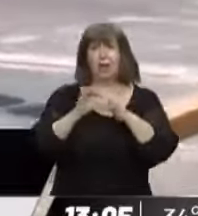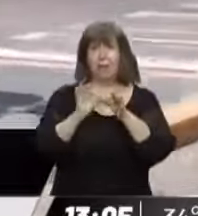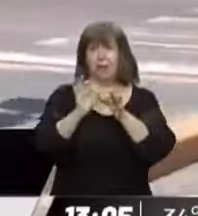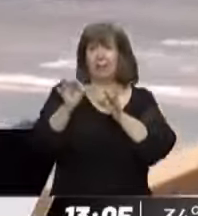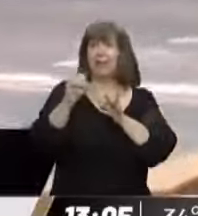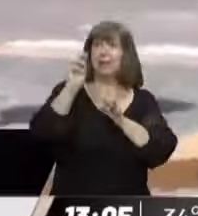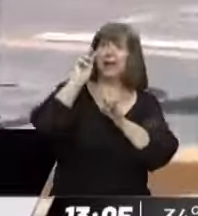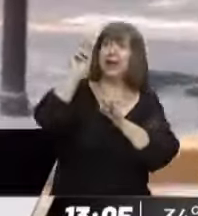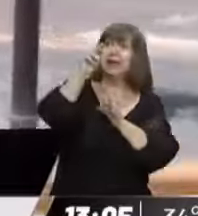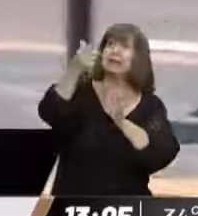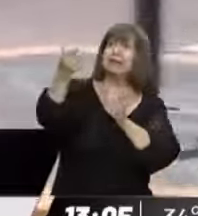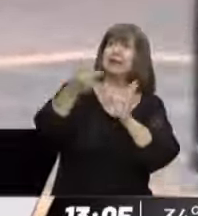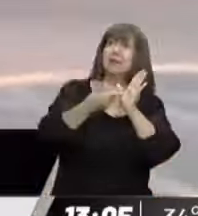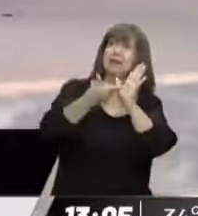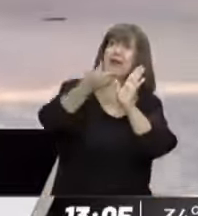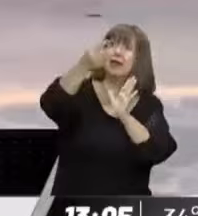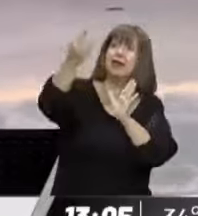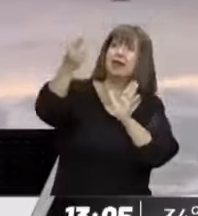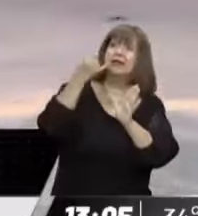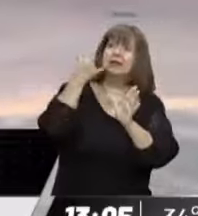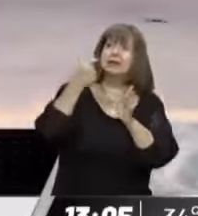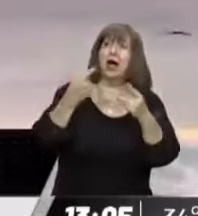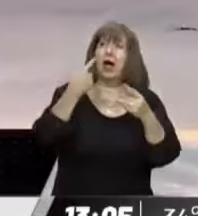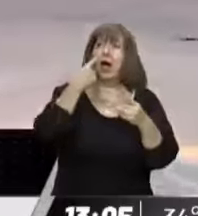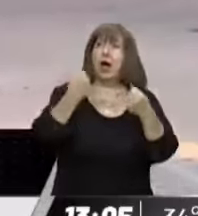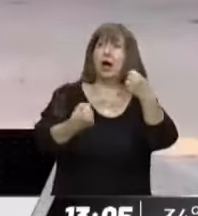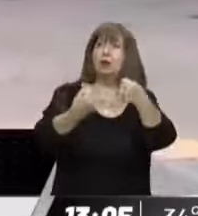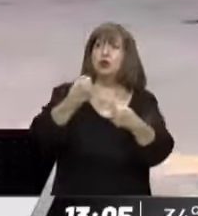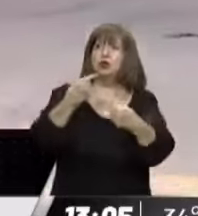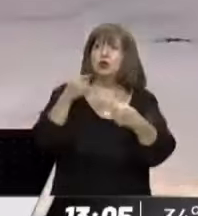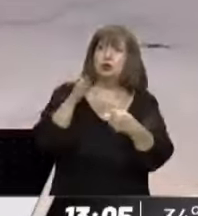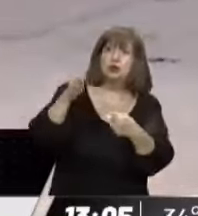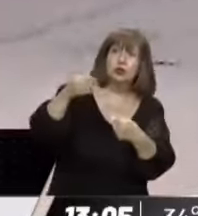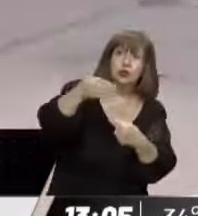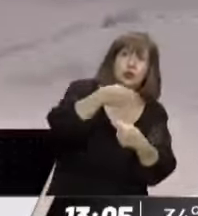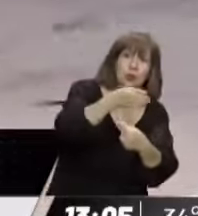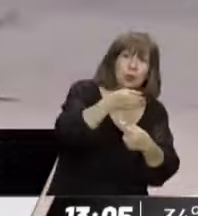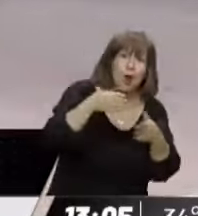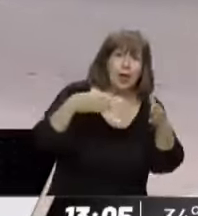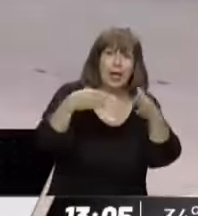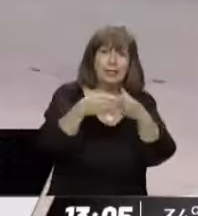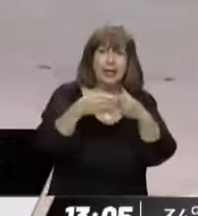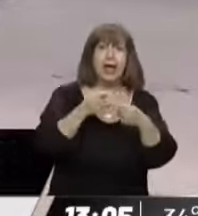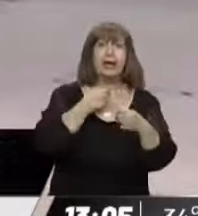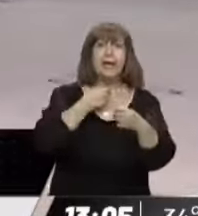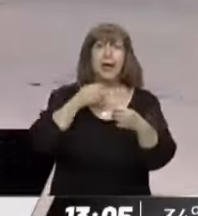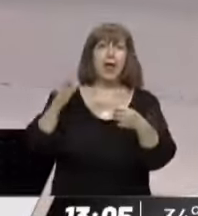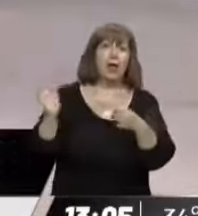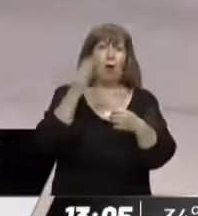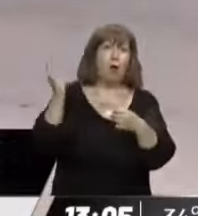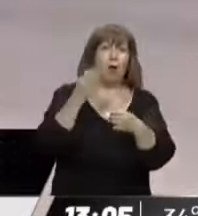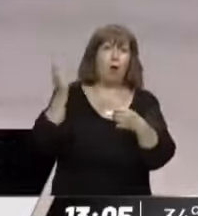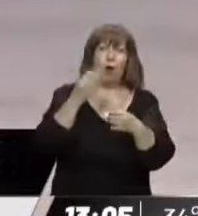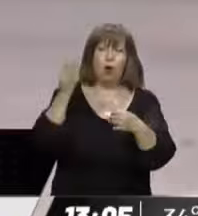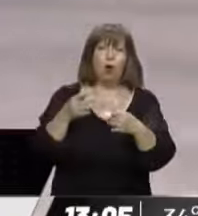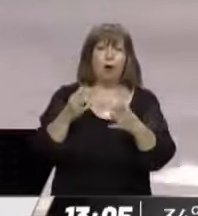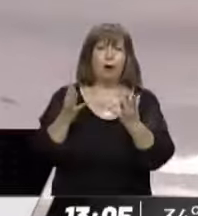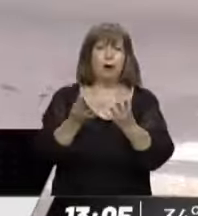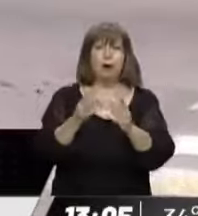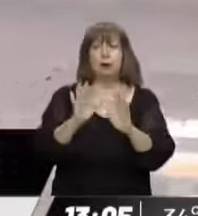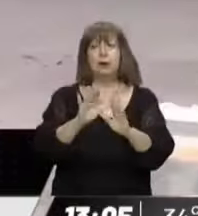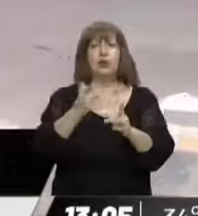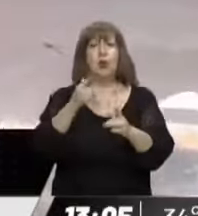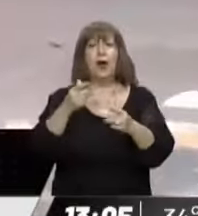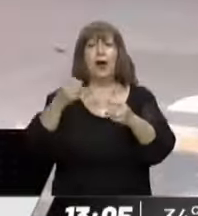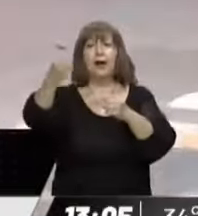observen ustedes los conductores claro tienen que tener mucho cuidado porque llegan a la esquina y quieren pasar todos esa es la realidad no